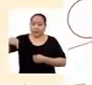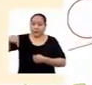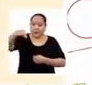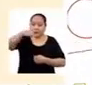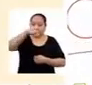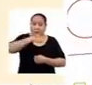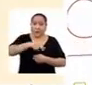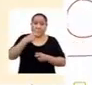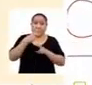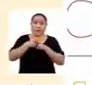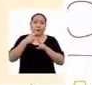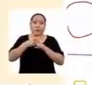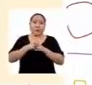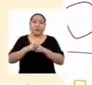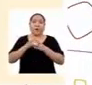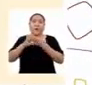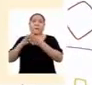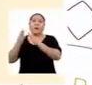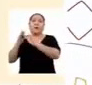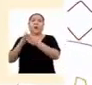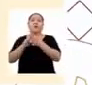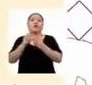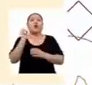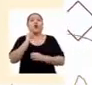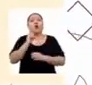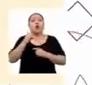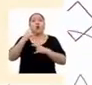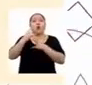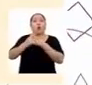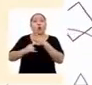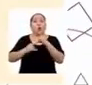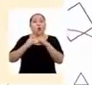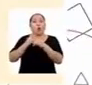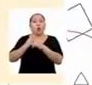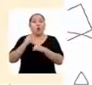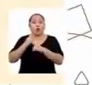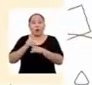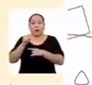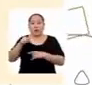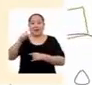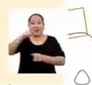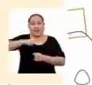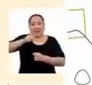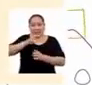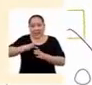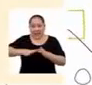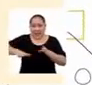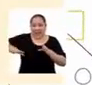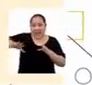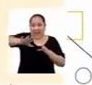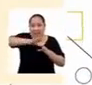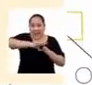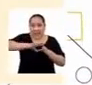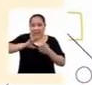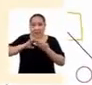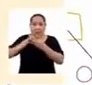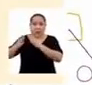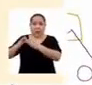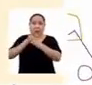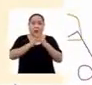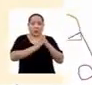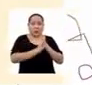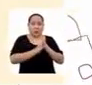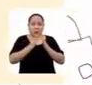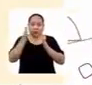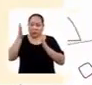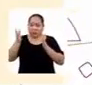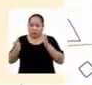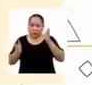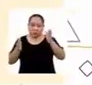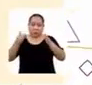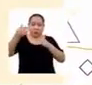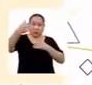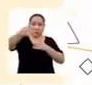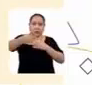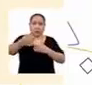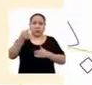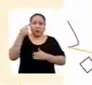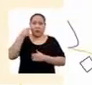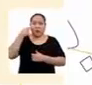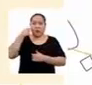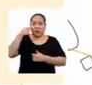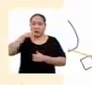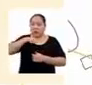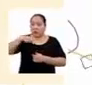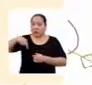nombre de población o universo. Es necesario que una población esté preferentemente determinada para conocer en